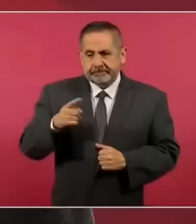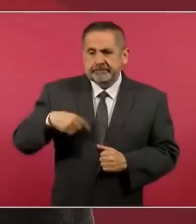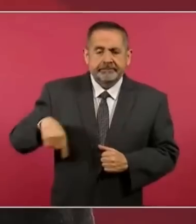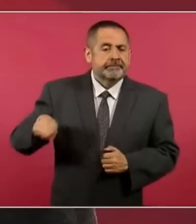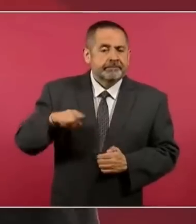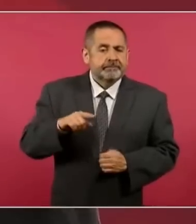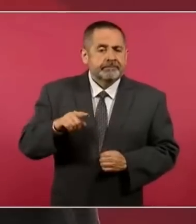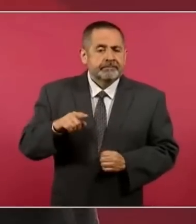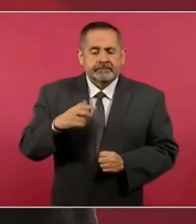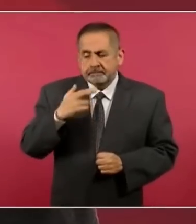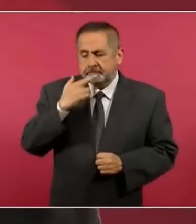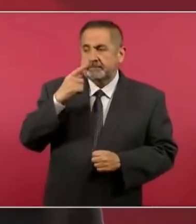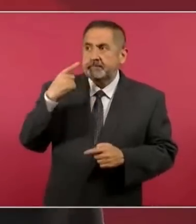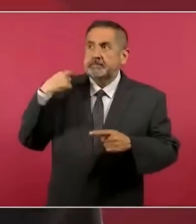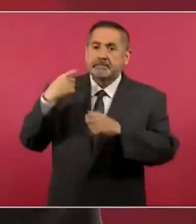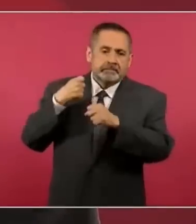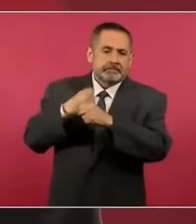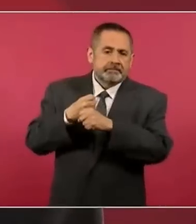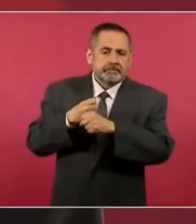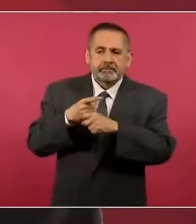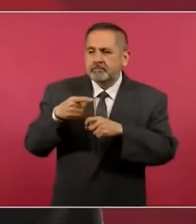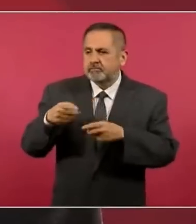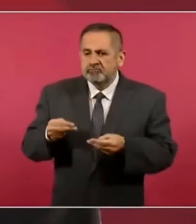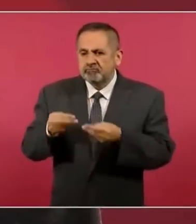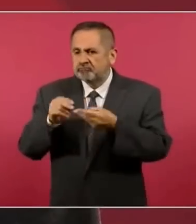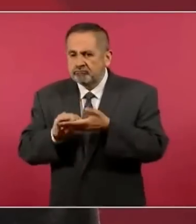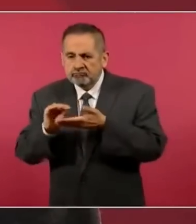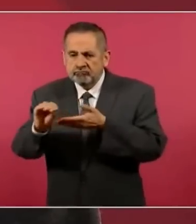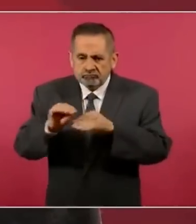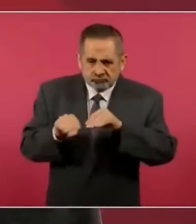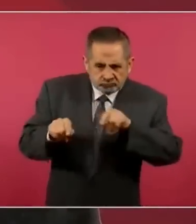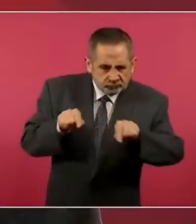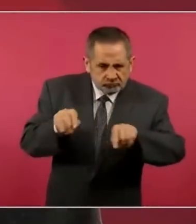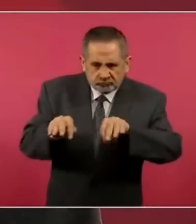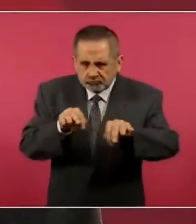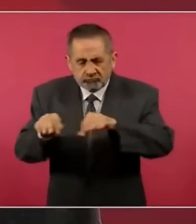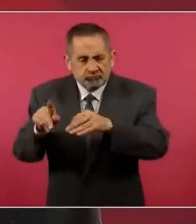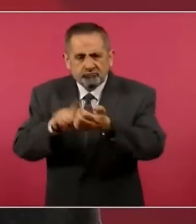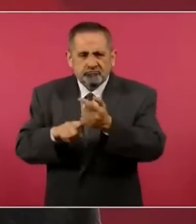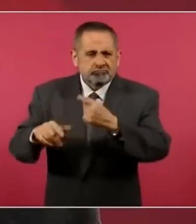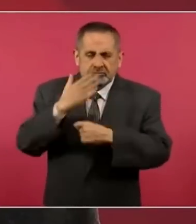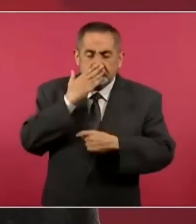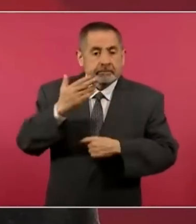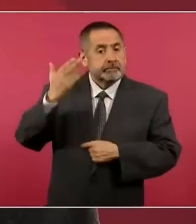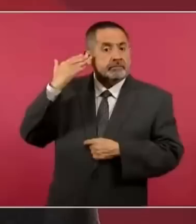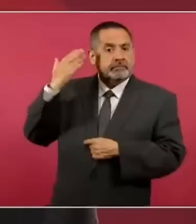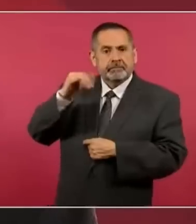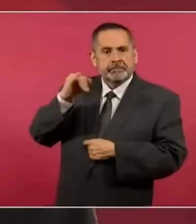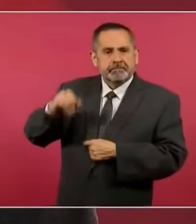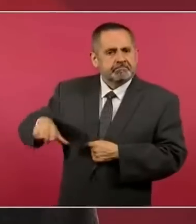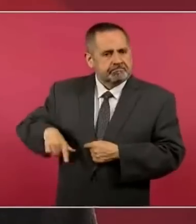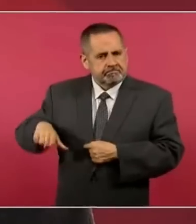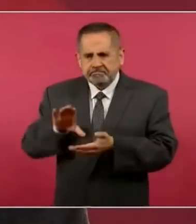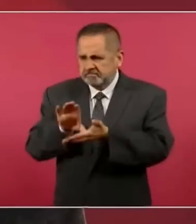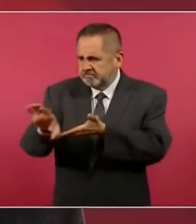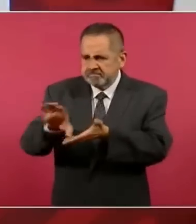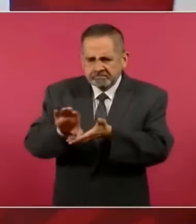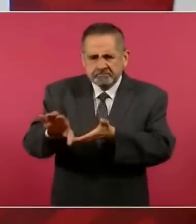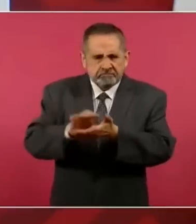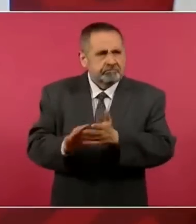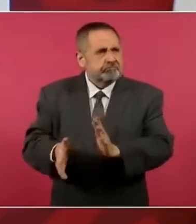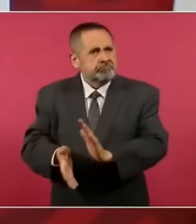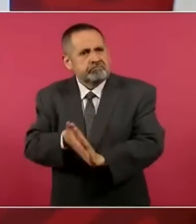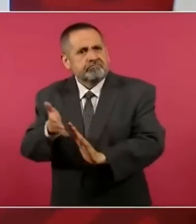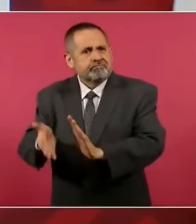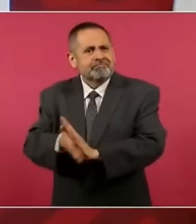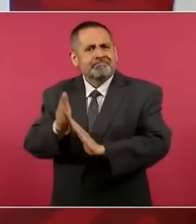mayores de los últimos años. La inversión pública nunca en los últimos tiempos se había invertido tanto en grandes obras